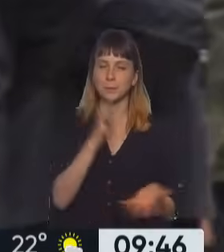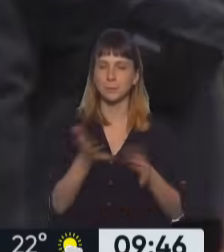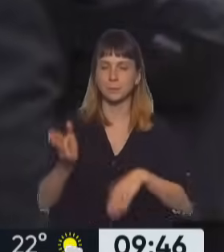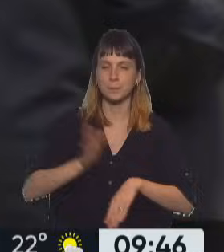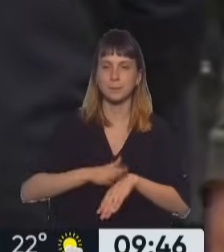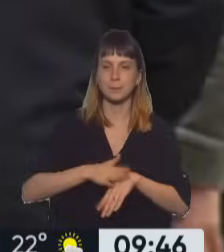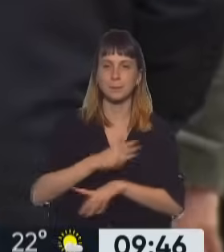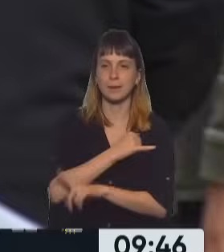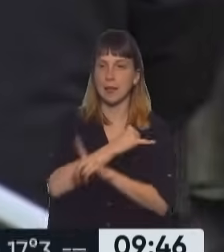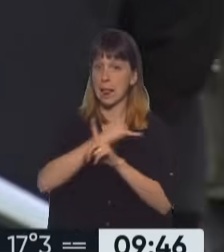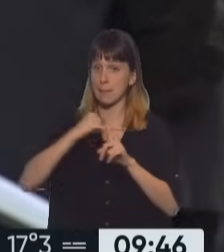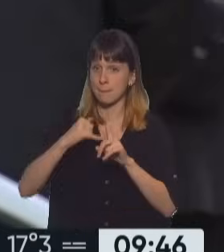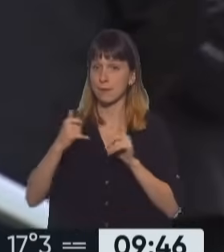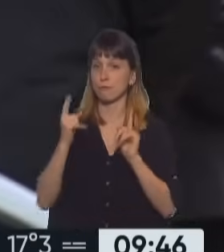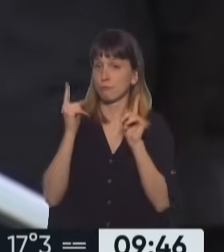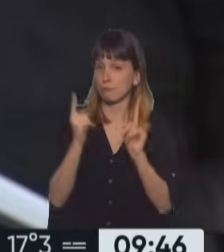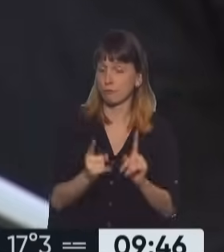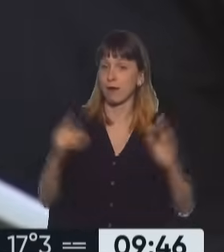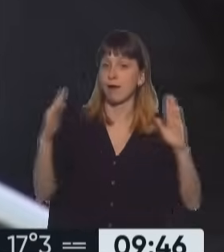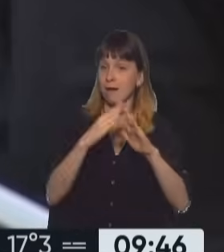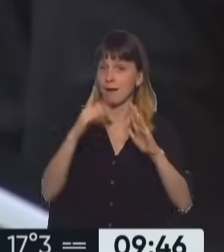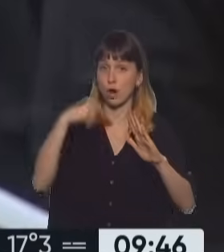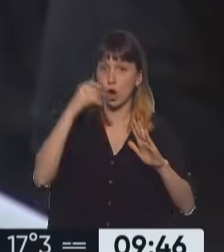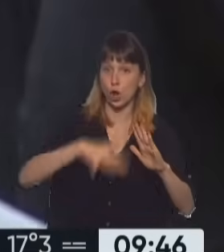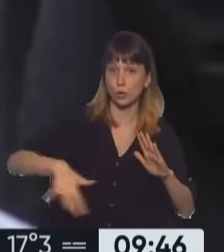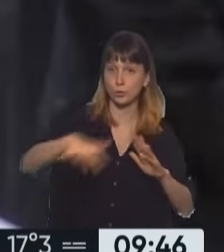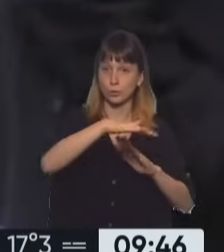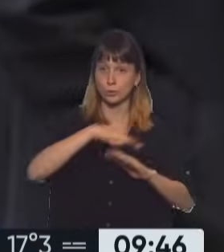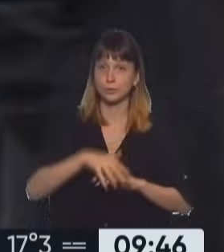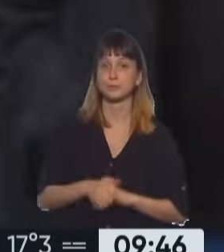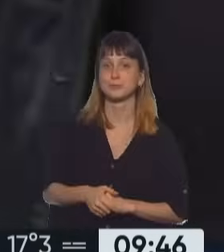en su, justamente en la quinta presidencial de Olivos. Allí esperará los resultados, según trascendió de manera extraoficial.